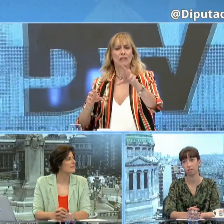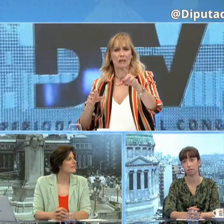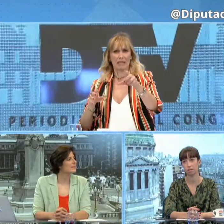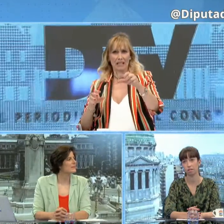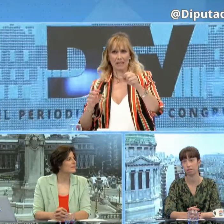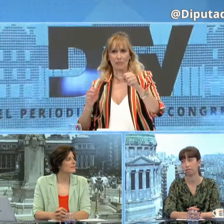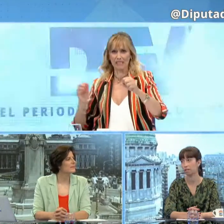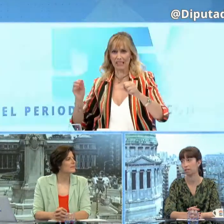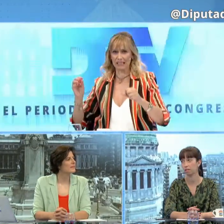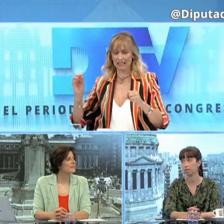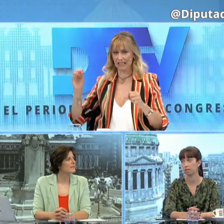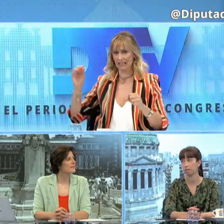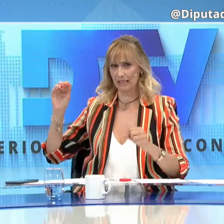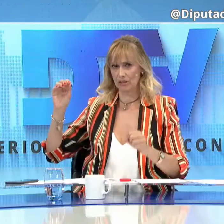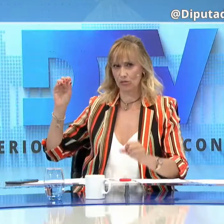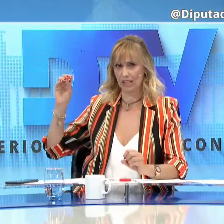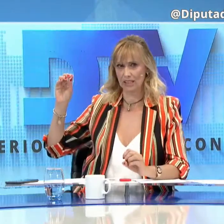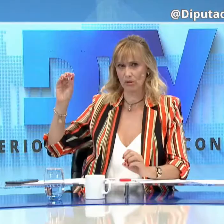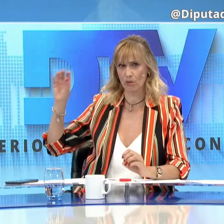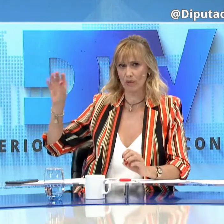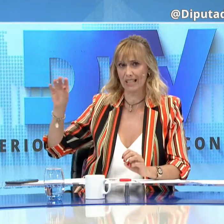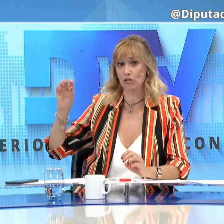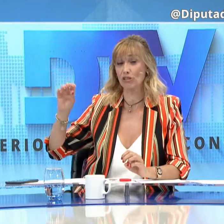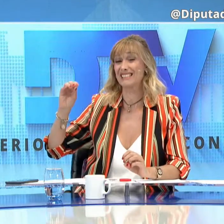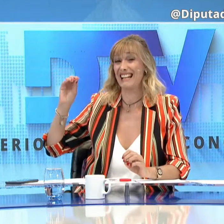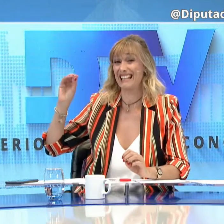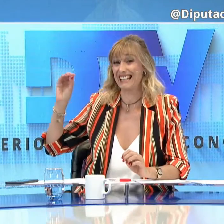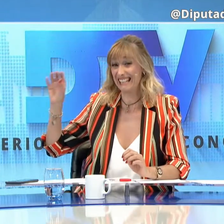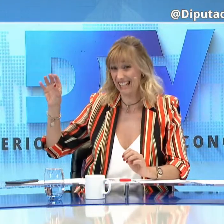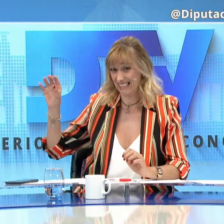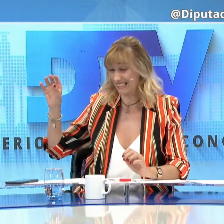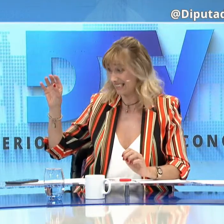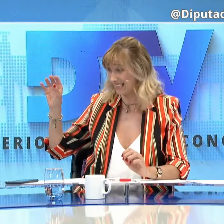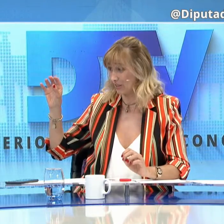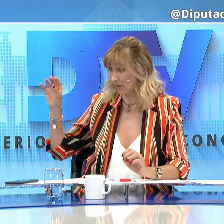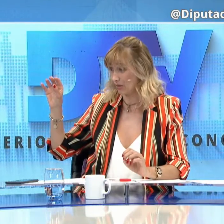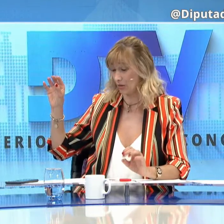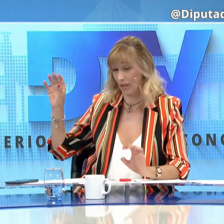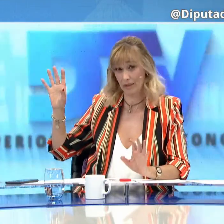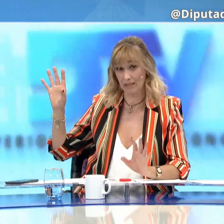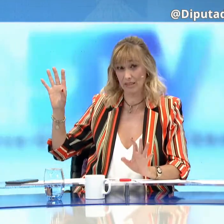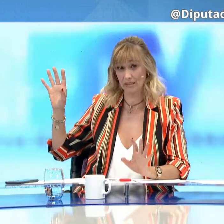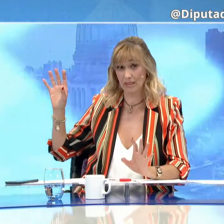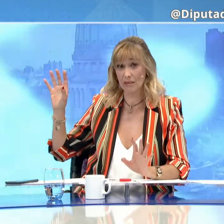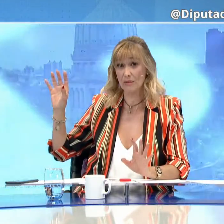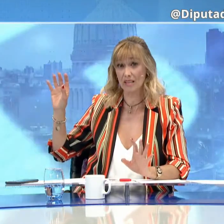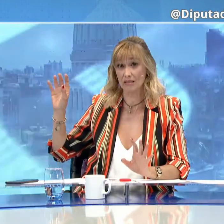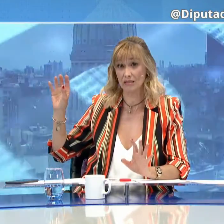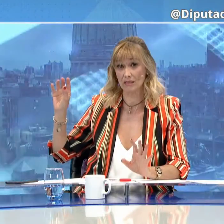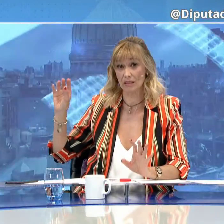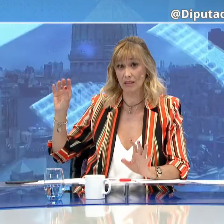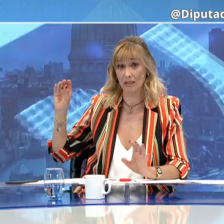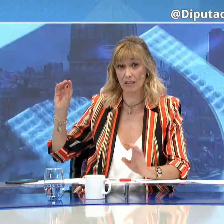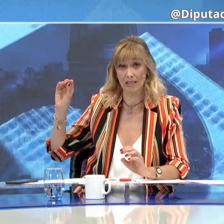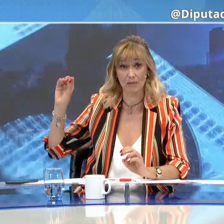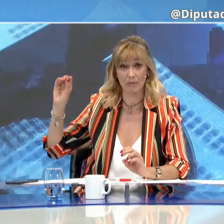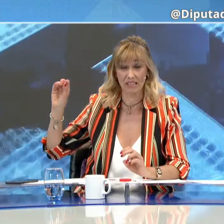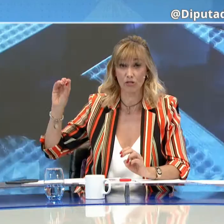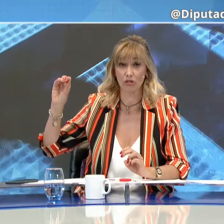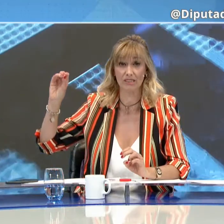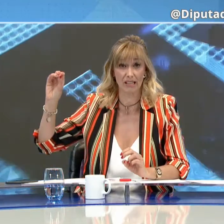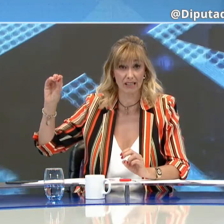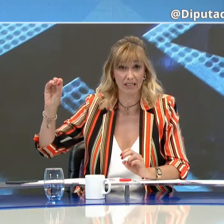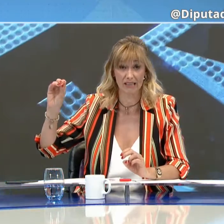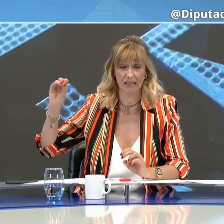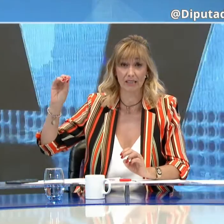Esto no aplica para las empresas que tienen sus activos en guaridas que son extranjeras. a ver si entendí bien, las empresas que